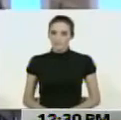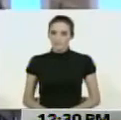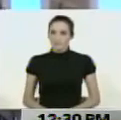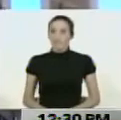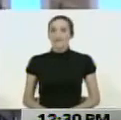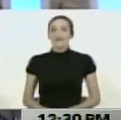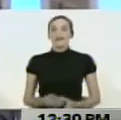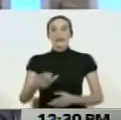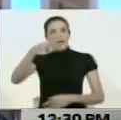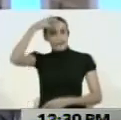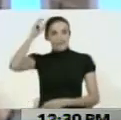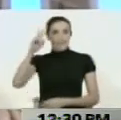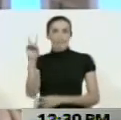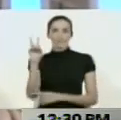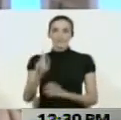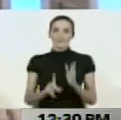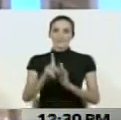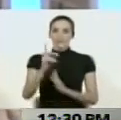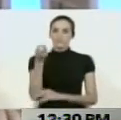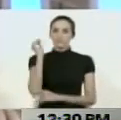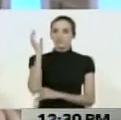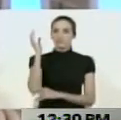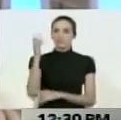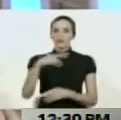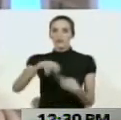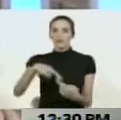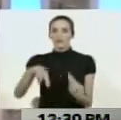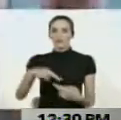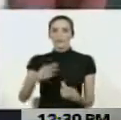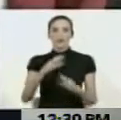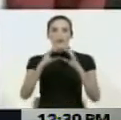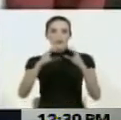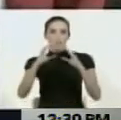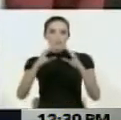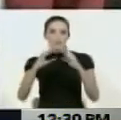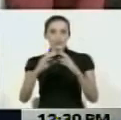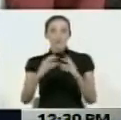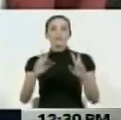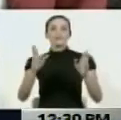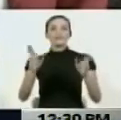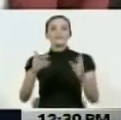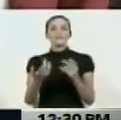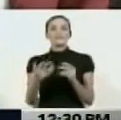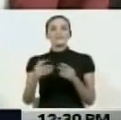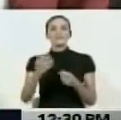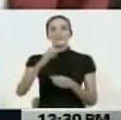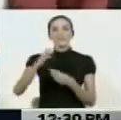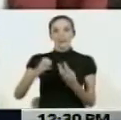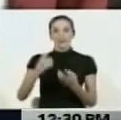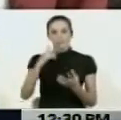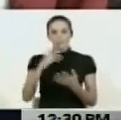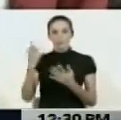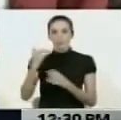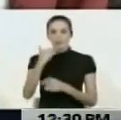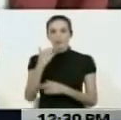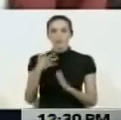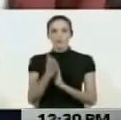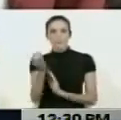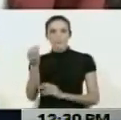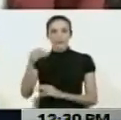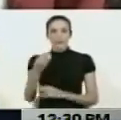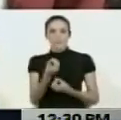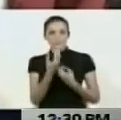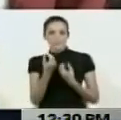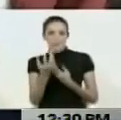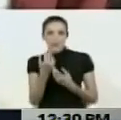De la Cancillería Venezolana se desarrolla la ponencia de la revolución y la comunicación, tácticas y estrategias. Graya Casella nos cuenta más detalles ahora con nuevos